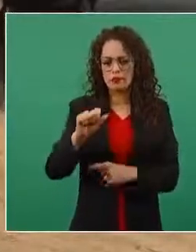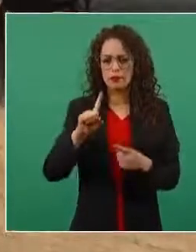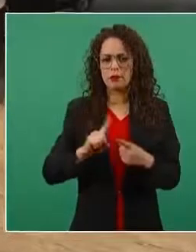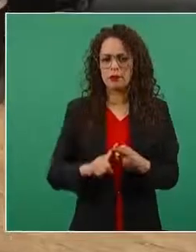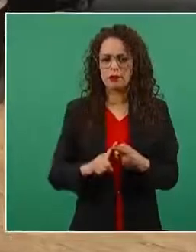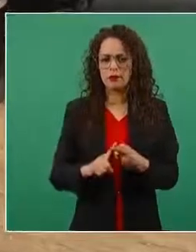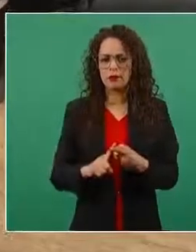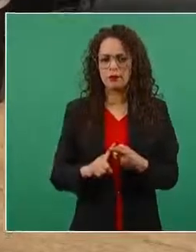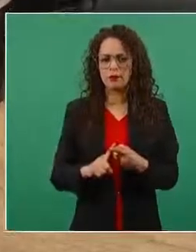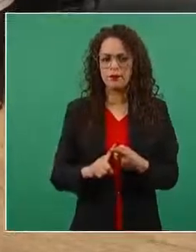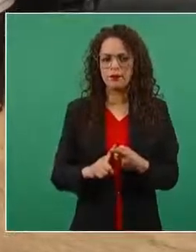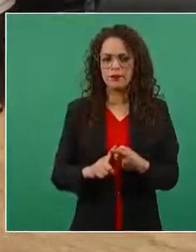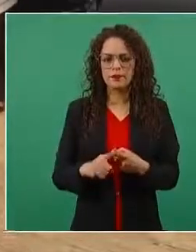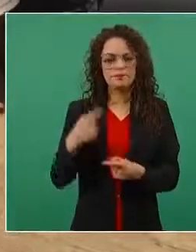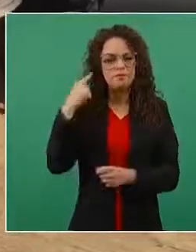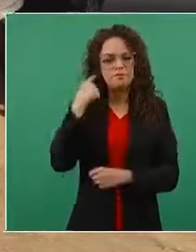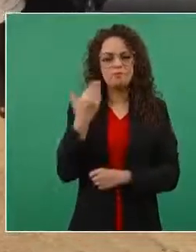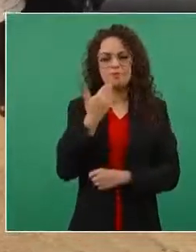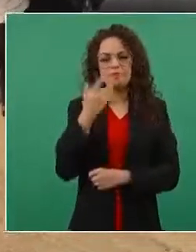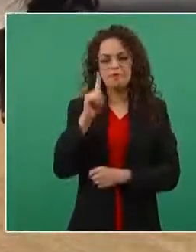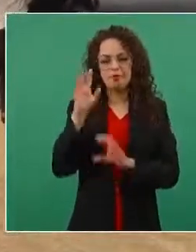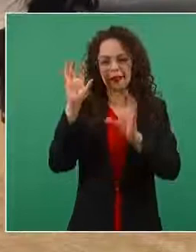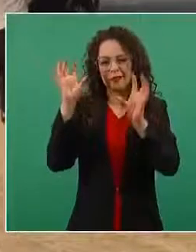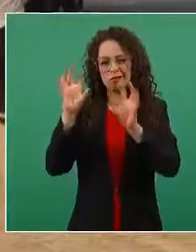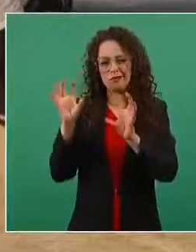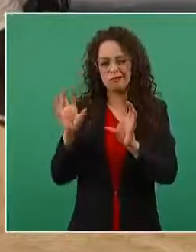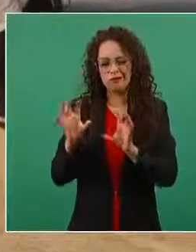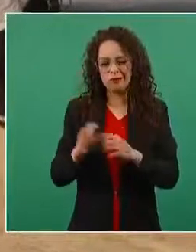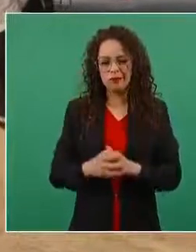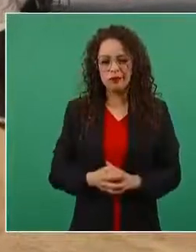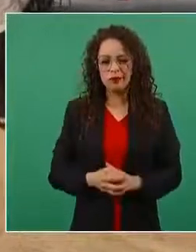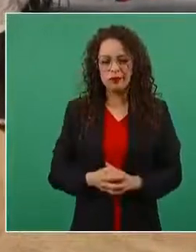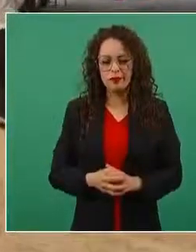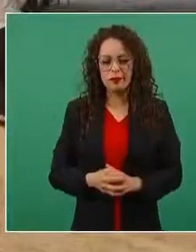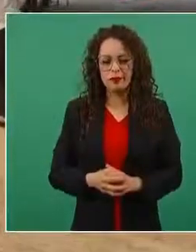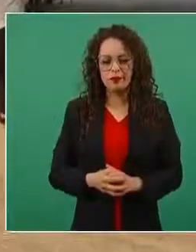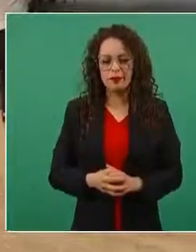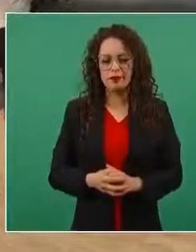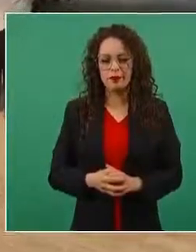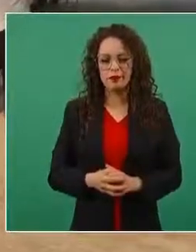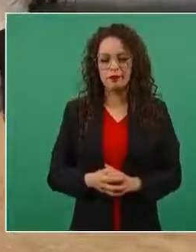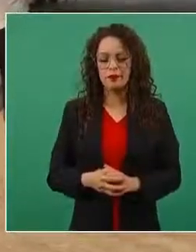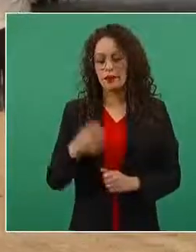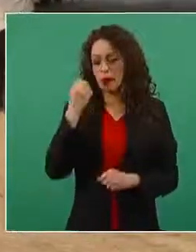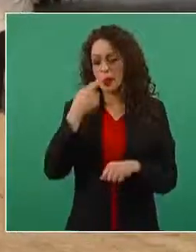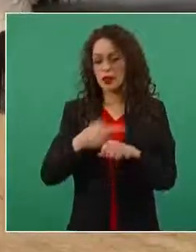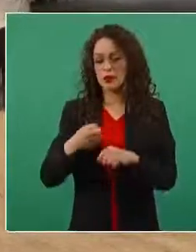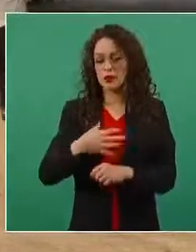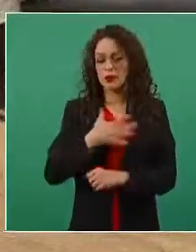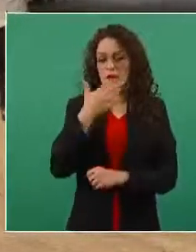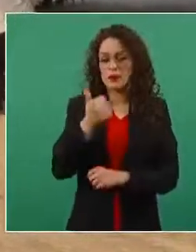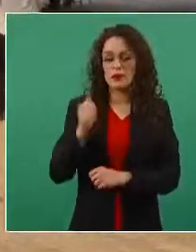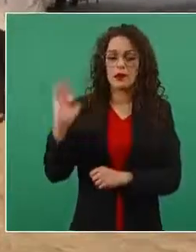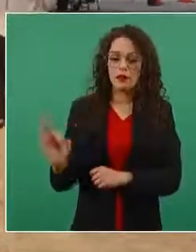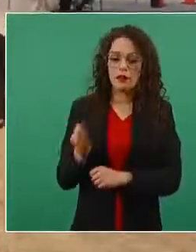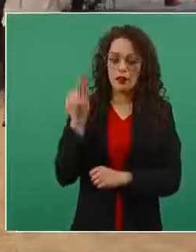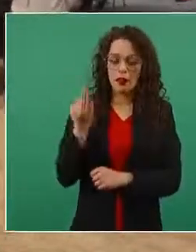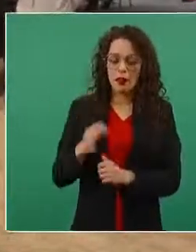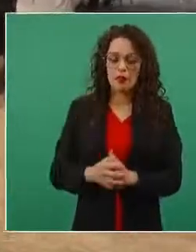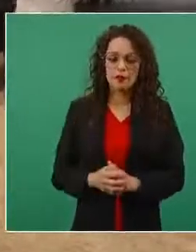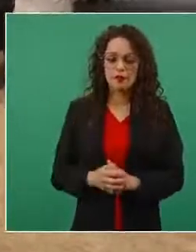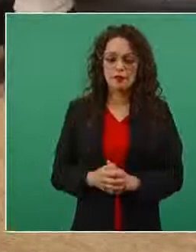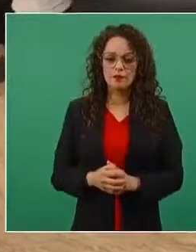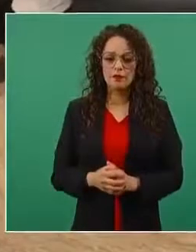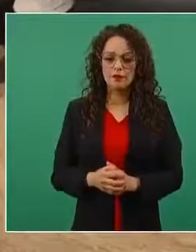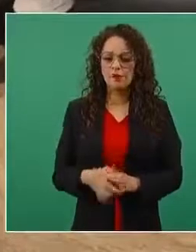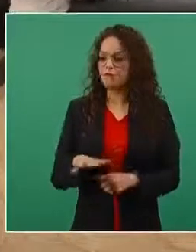desde luego la Secretaría de Bienestar Federal. Hay mucho ánimo, los